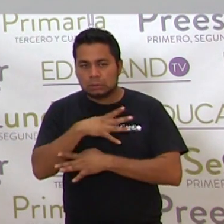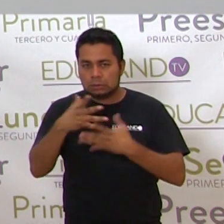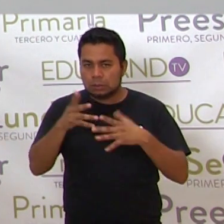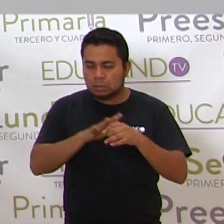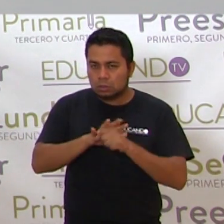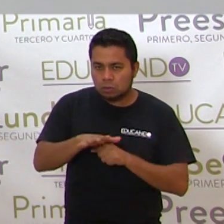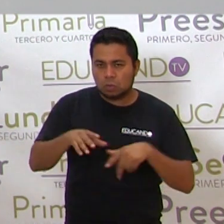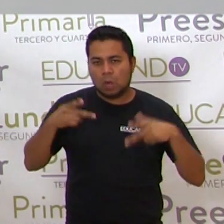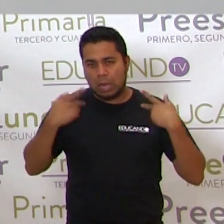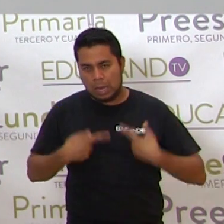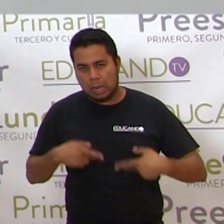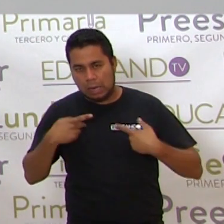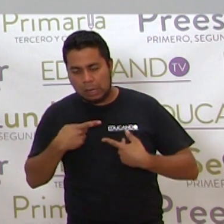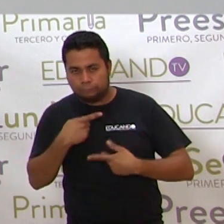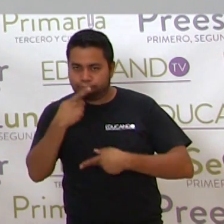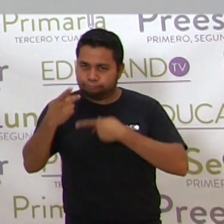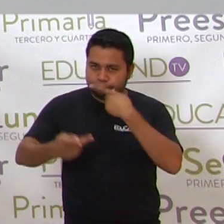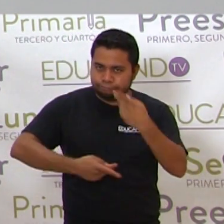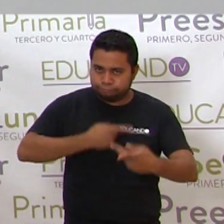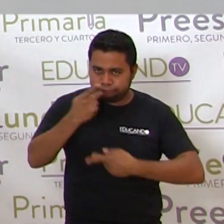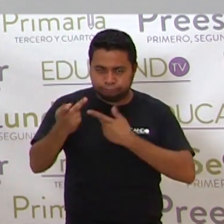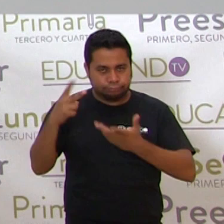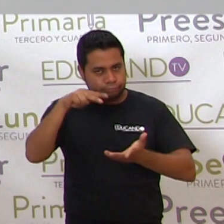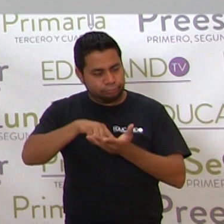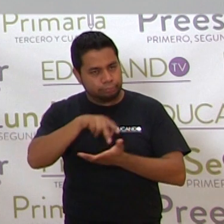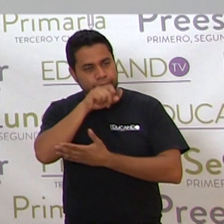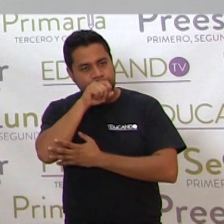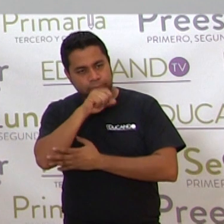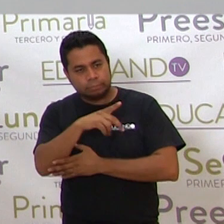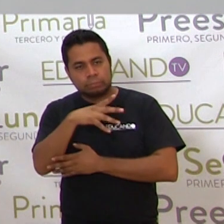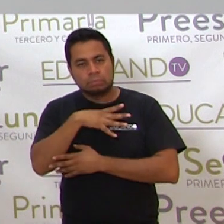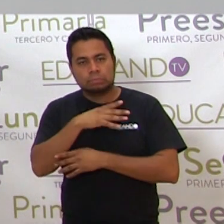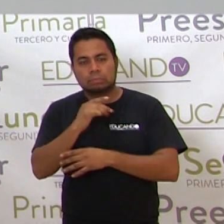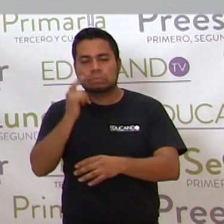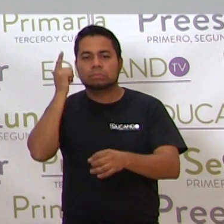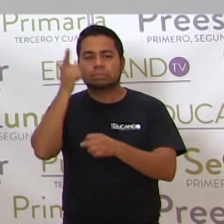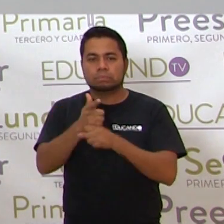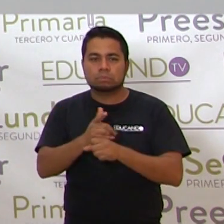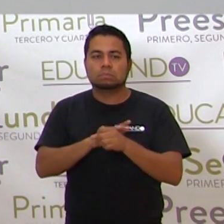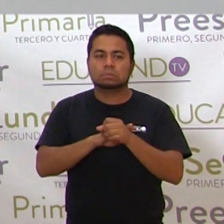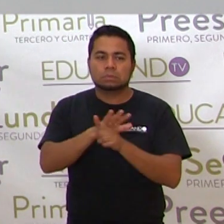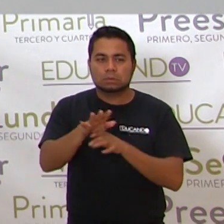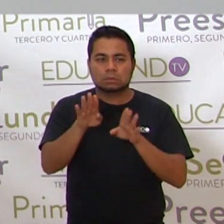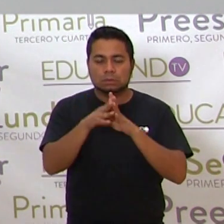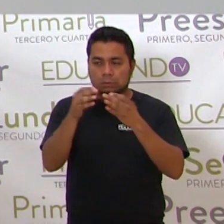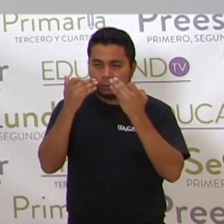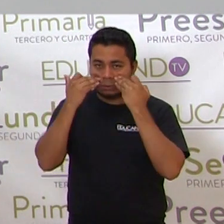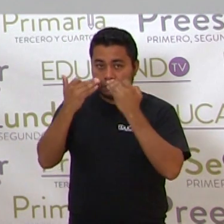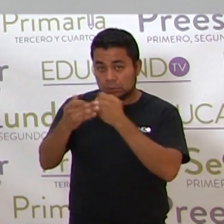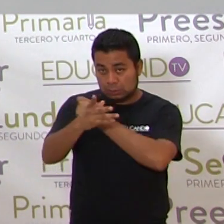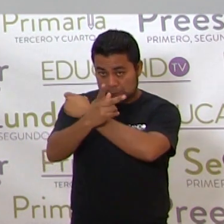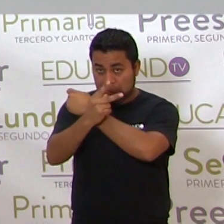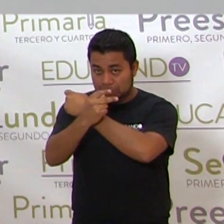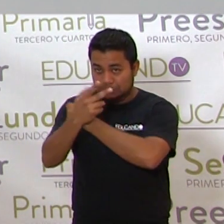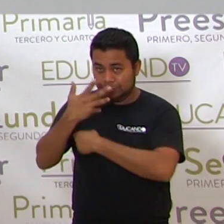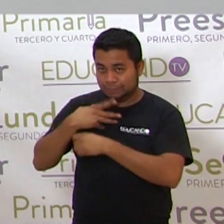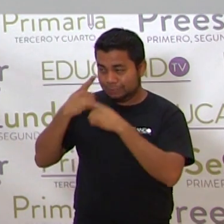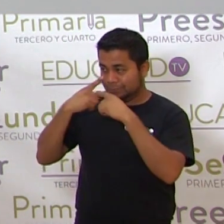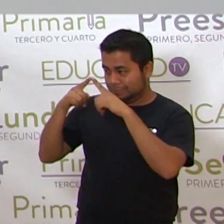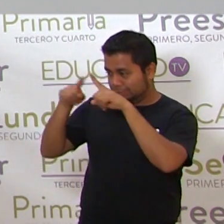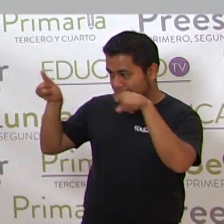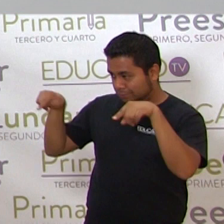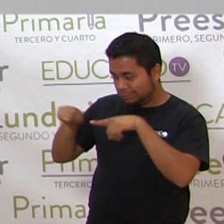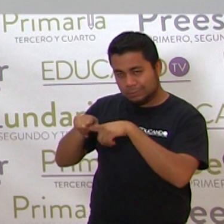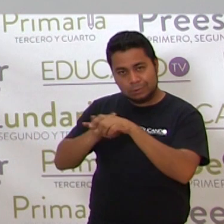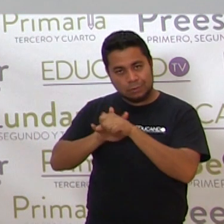los actores. ¿Bien? También identificamos acá, como puedes ver en pantalla, el